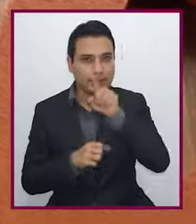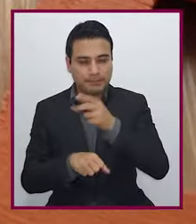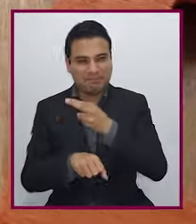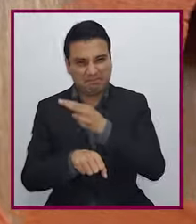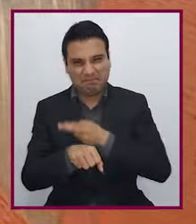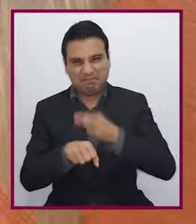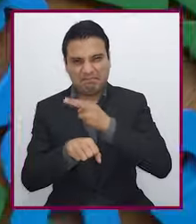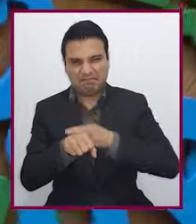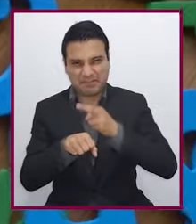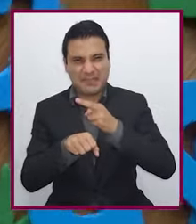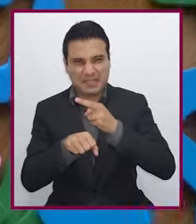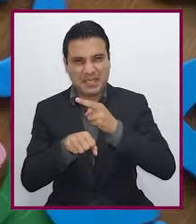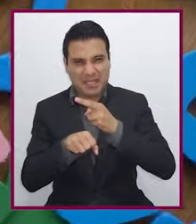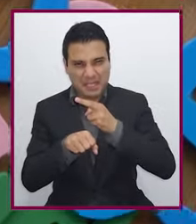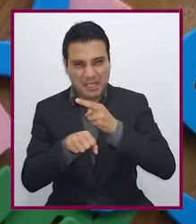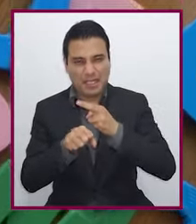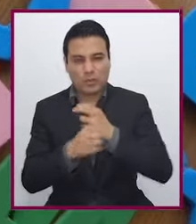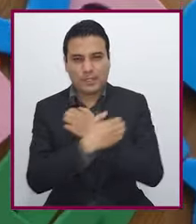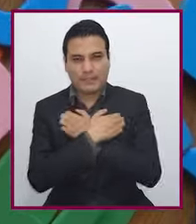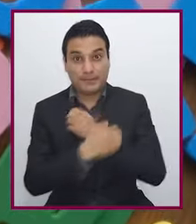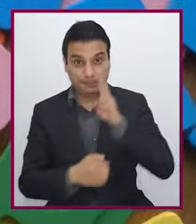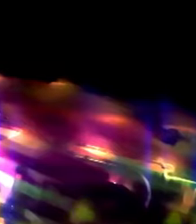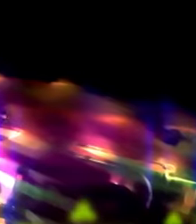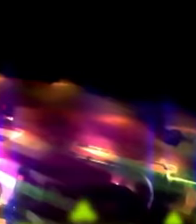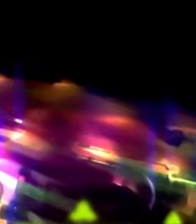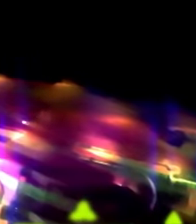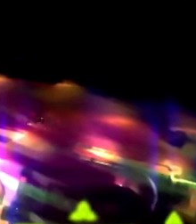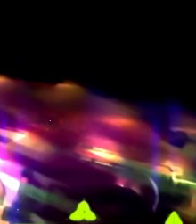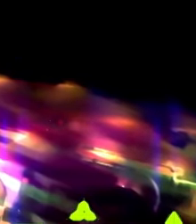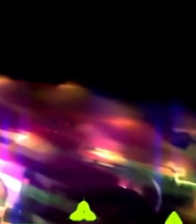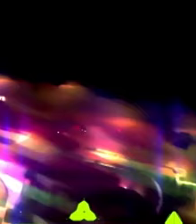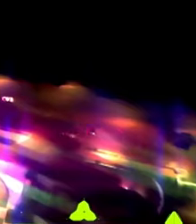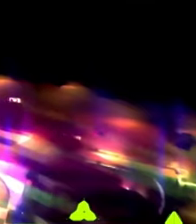y gestión educativa. No se diga más, vamos con ella.